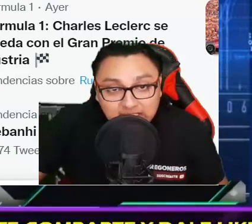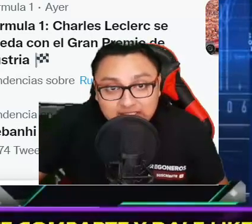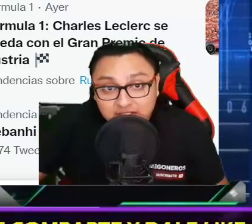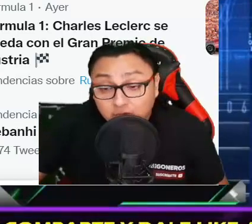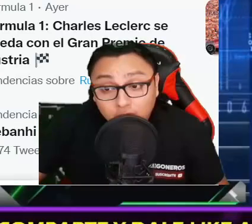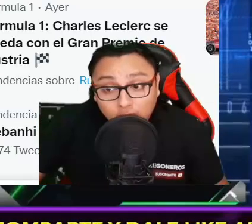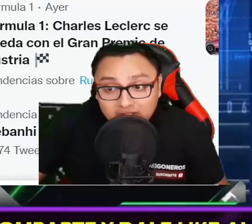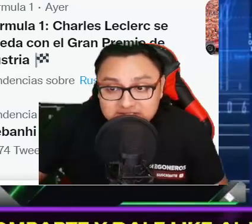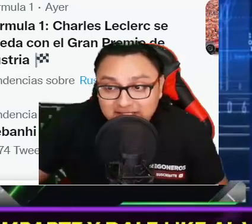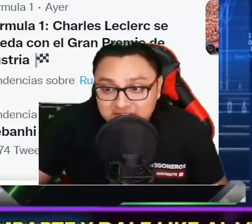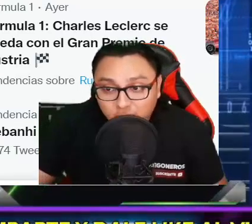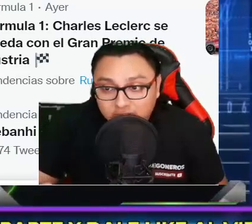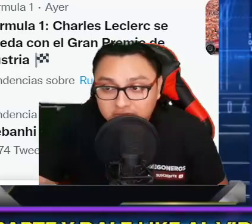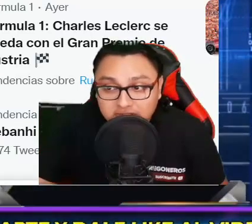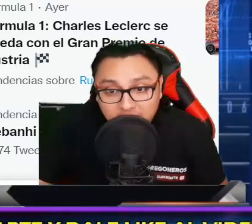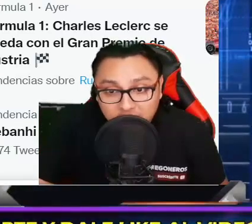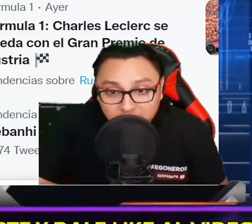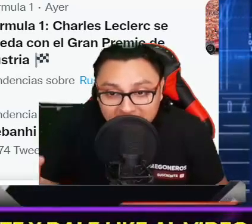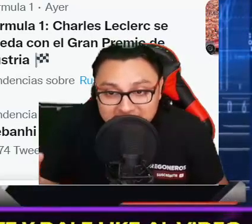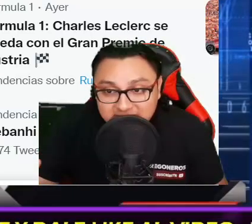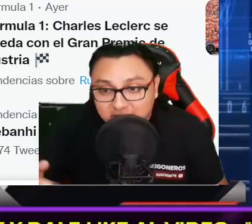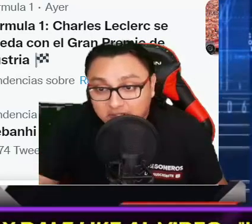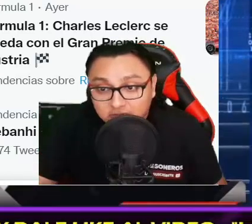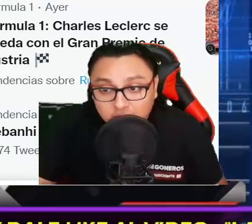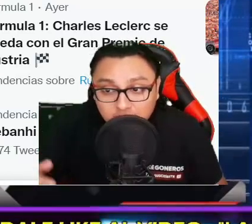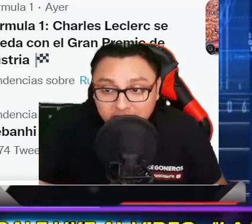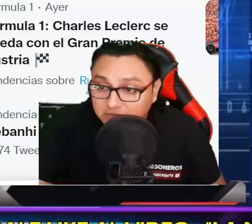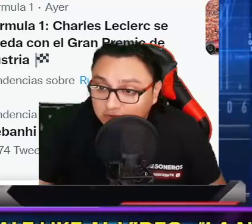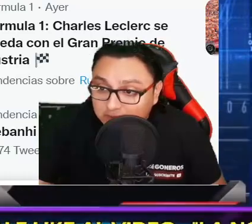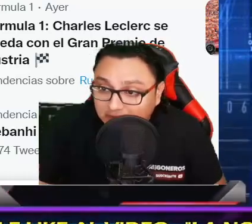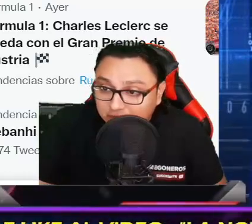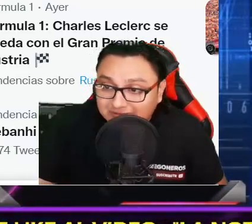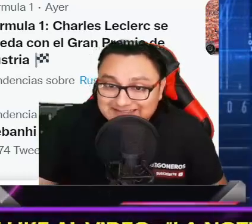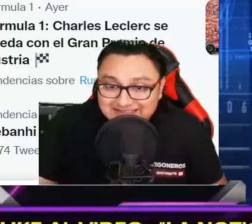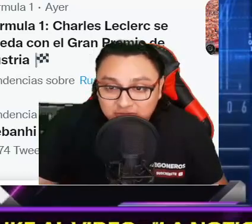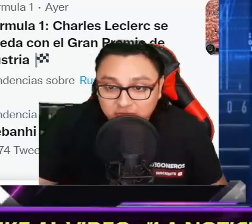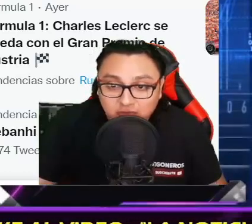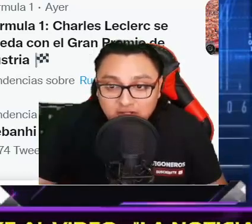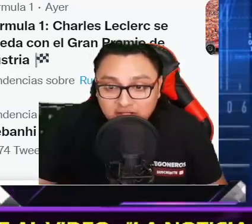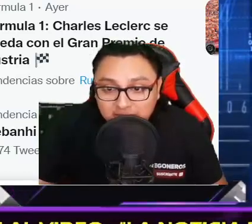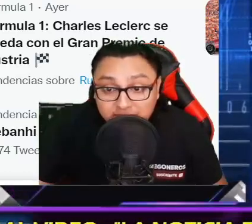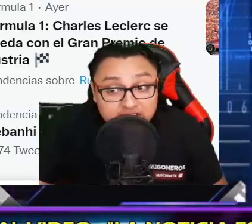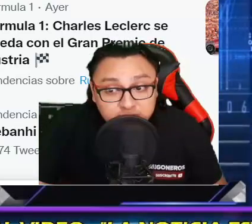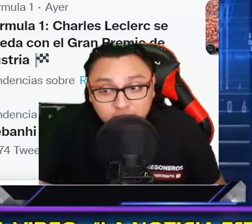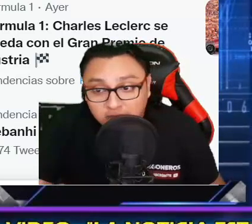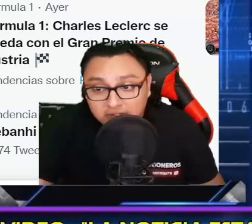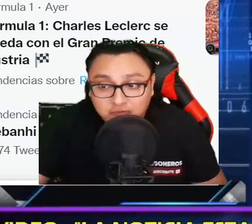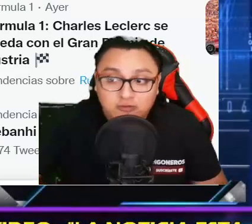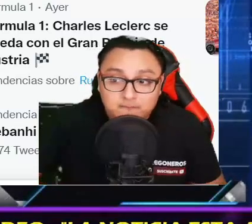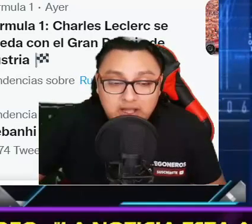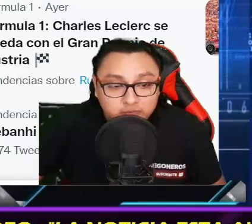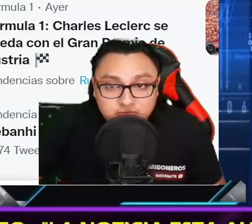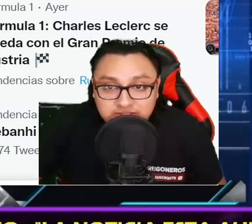militancia el día de hoy lunes en este encuentro de trabajo para seguir trabajando como partido y para fortalecer a todo el priismo